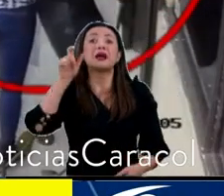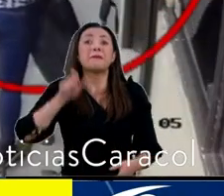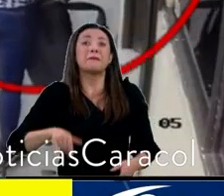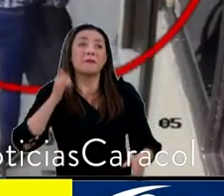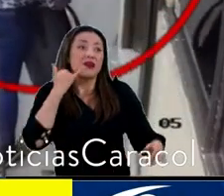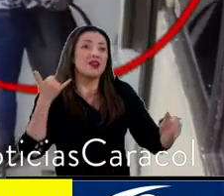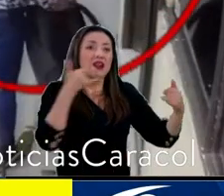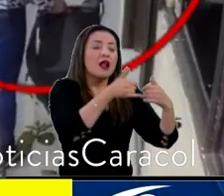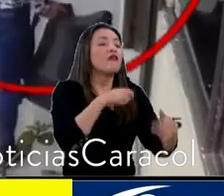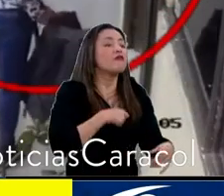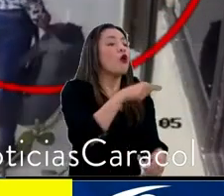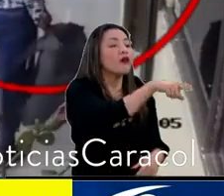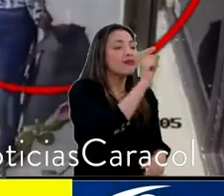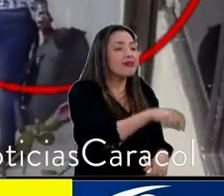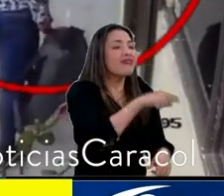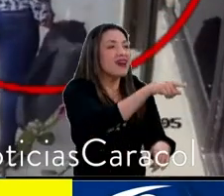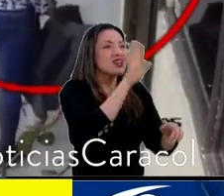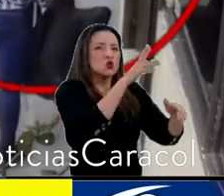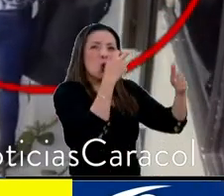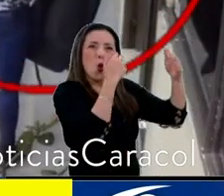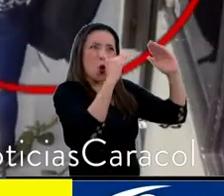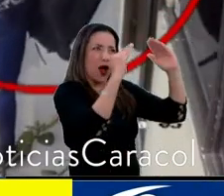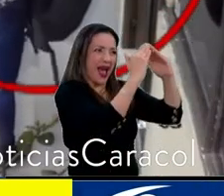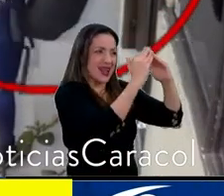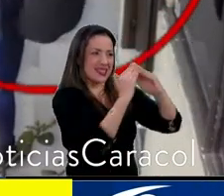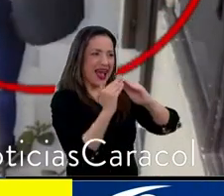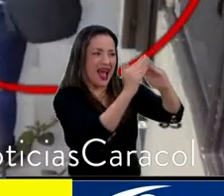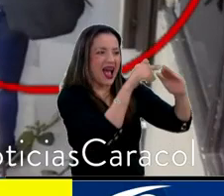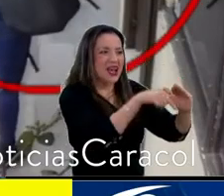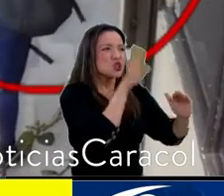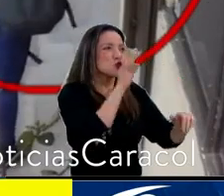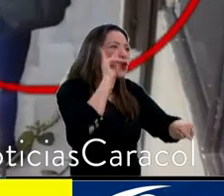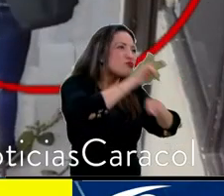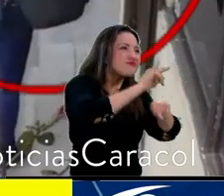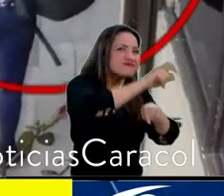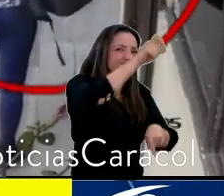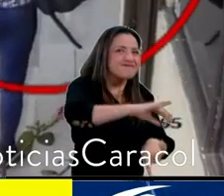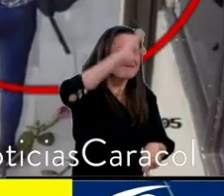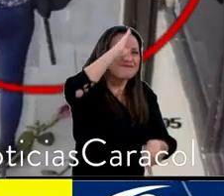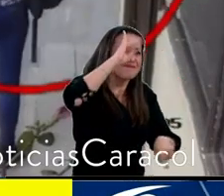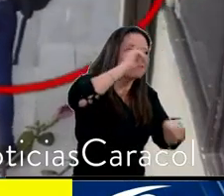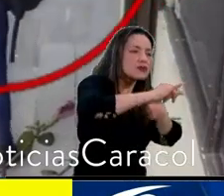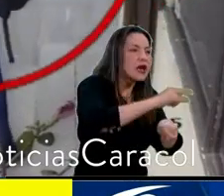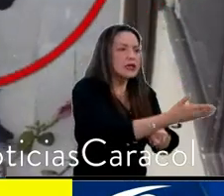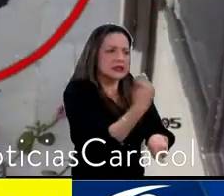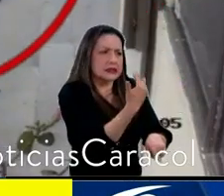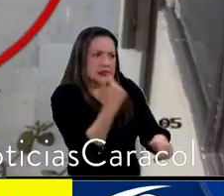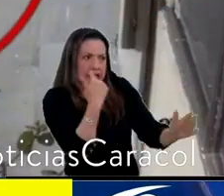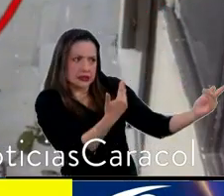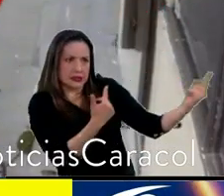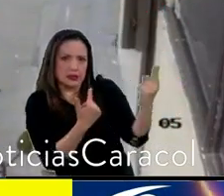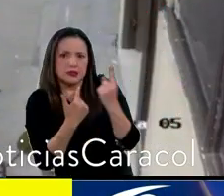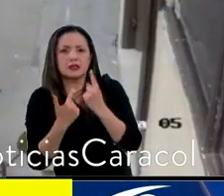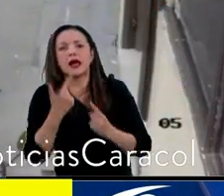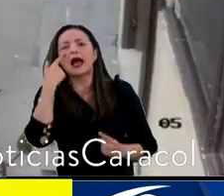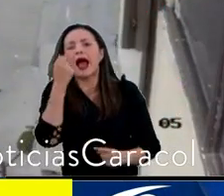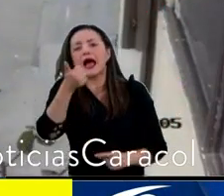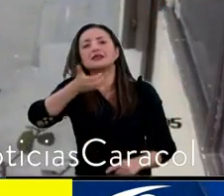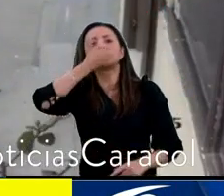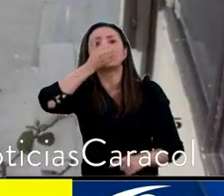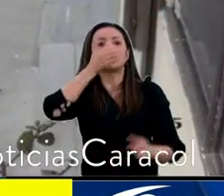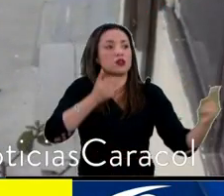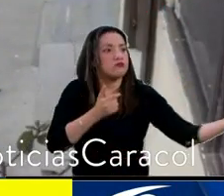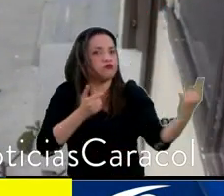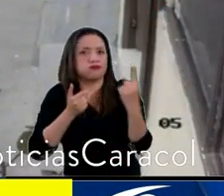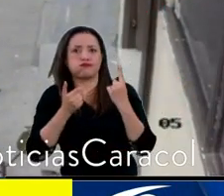forma le pide que salga de la portería, entregue las cosas de valor. Y podríamos estar hablando de un caso de secuestro porque el niño alcanza a salir de